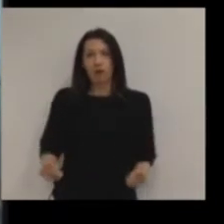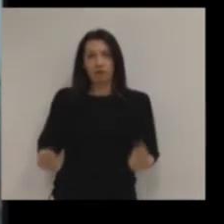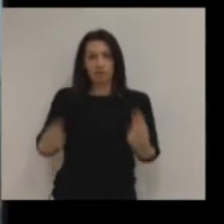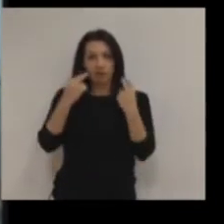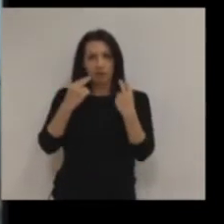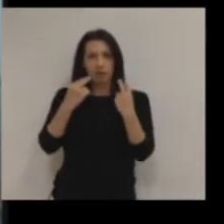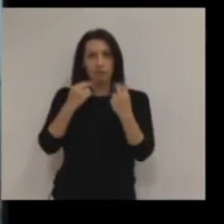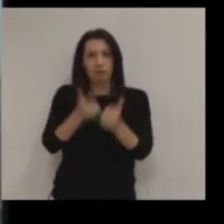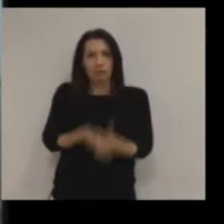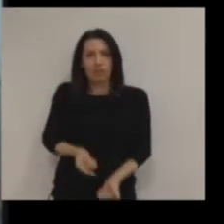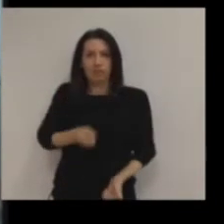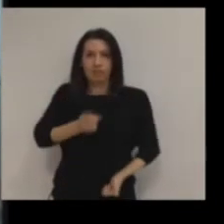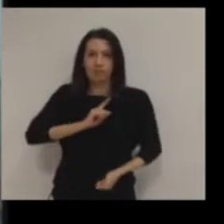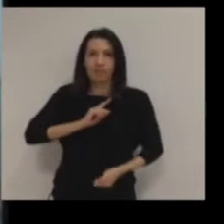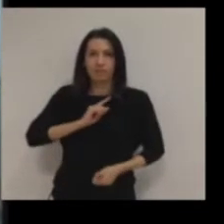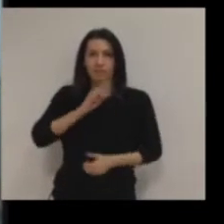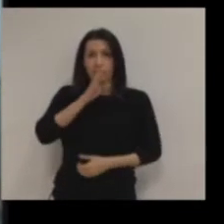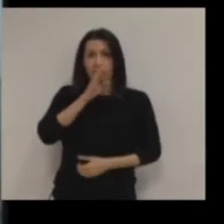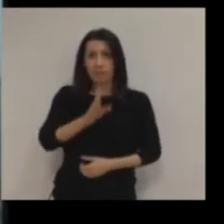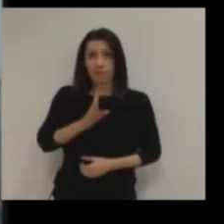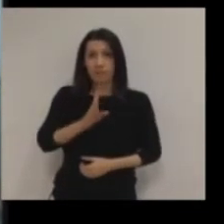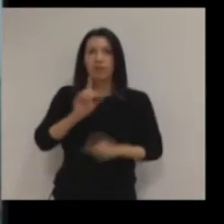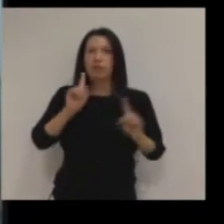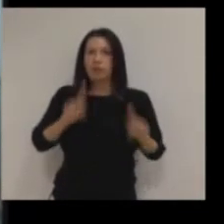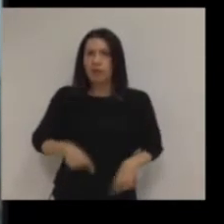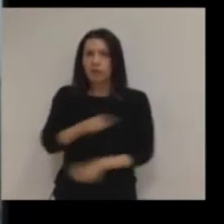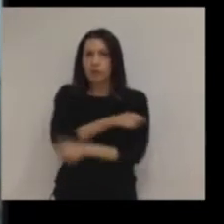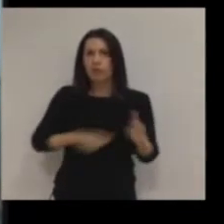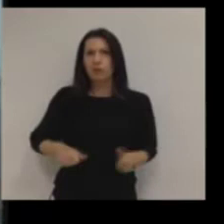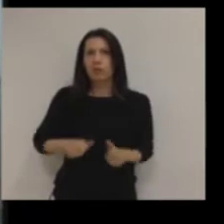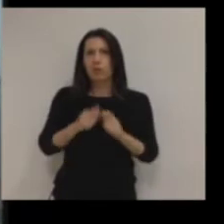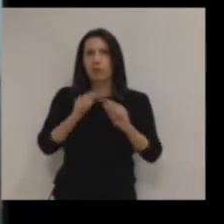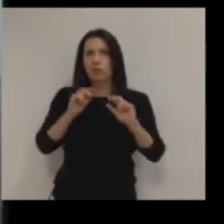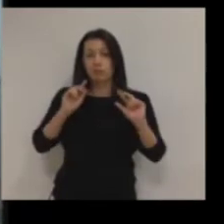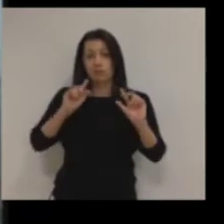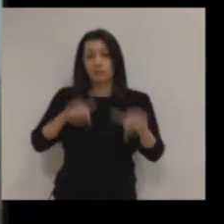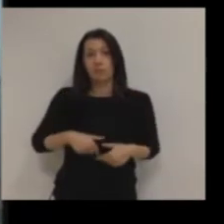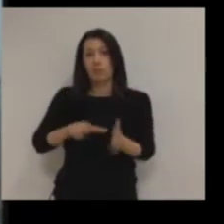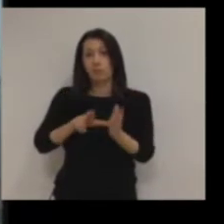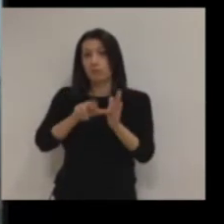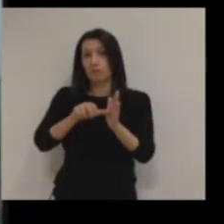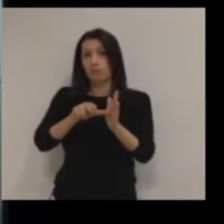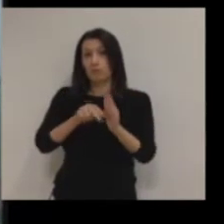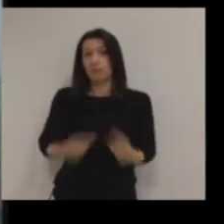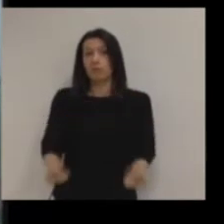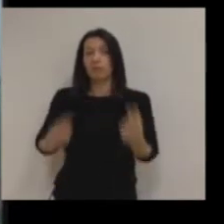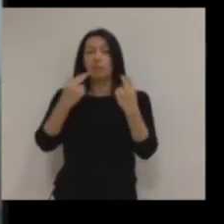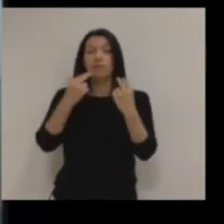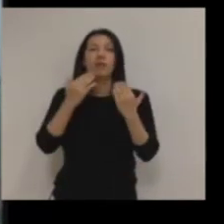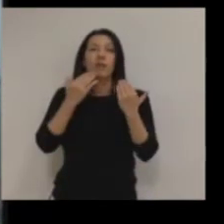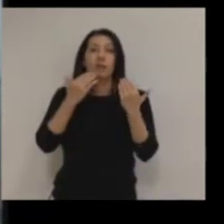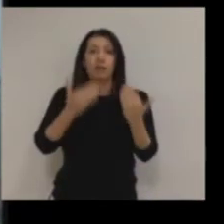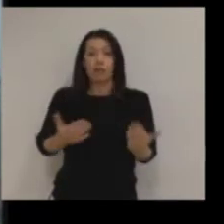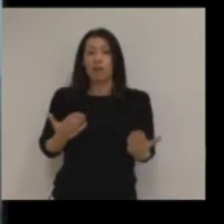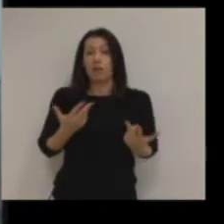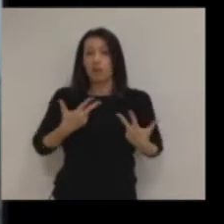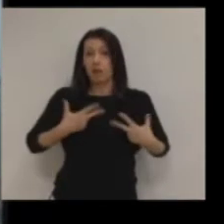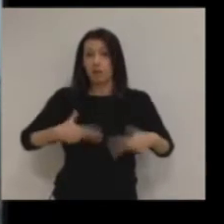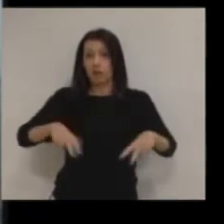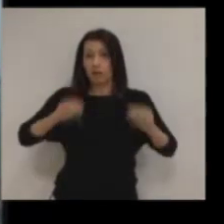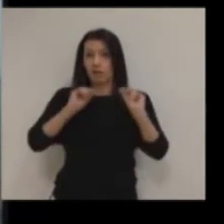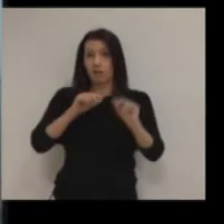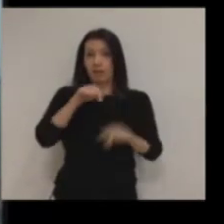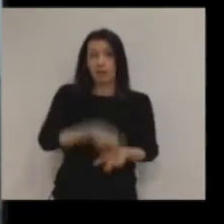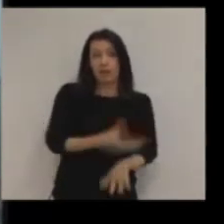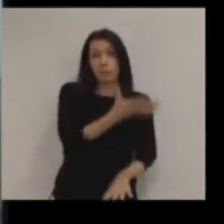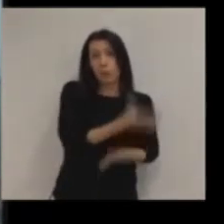nos van a seguir en directo, y a todos aquellos que nos seguirán en diferido a través de, una vez que esté colgado